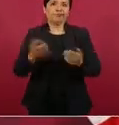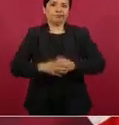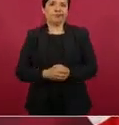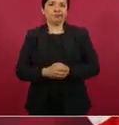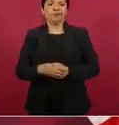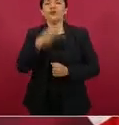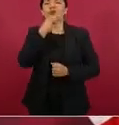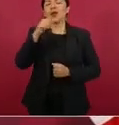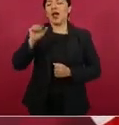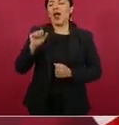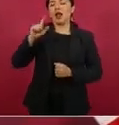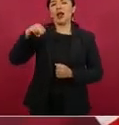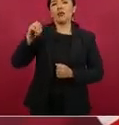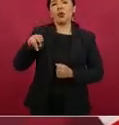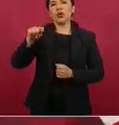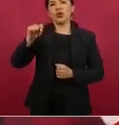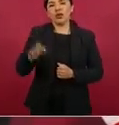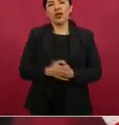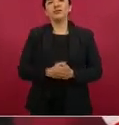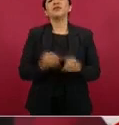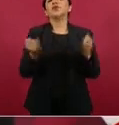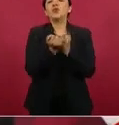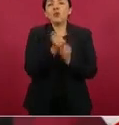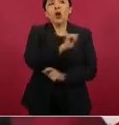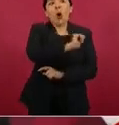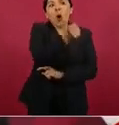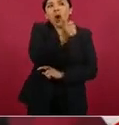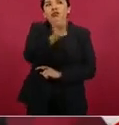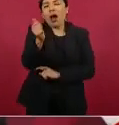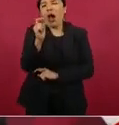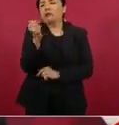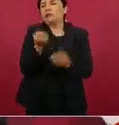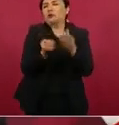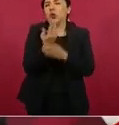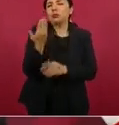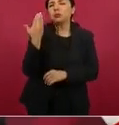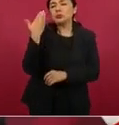Almonte, y otros recientes.